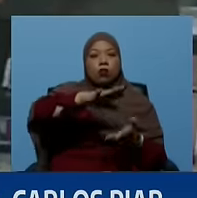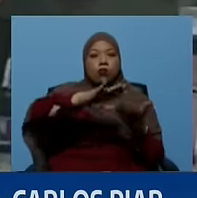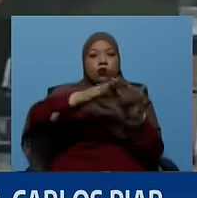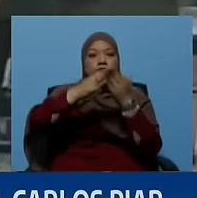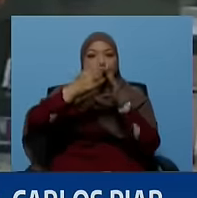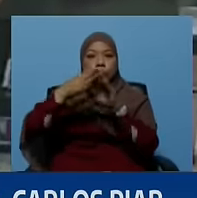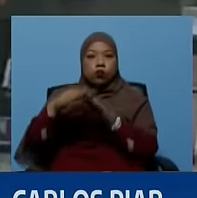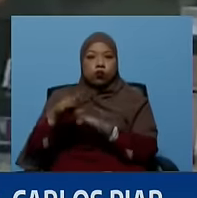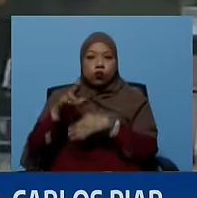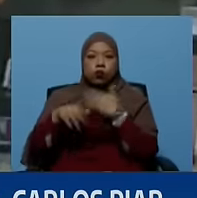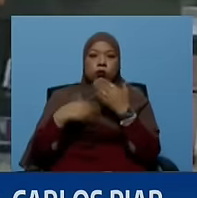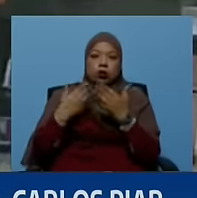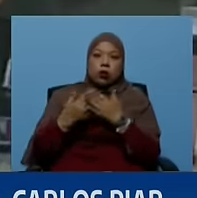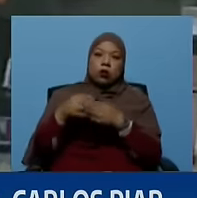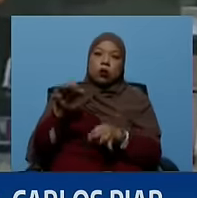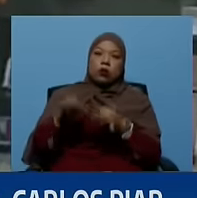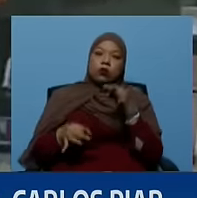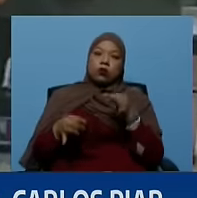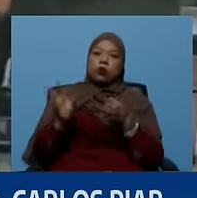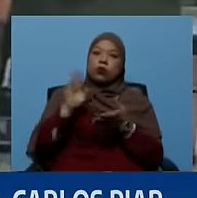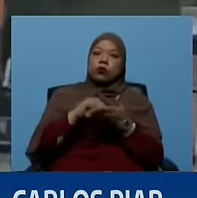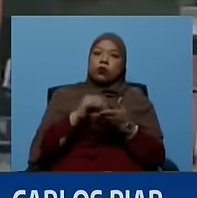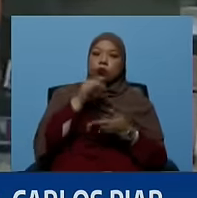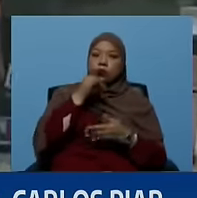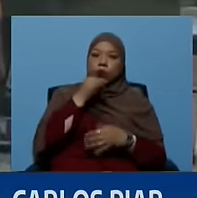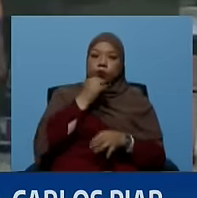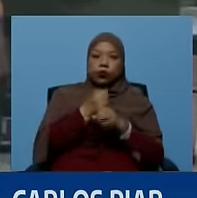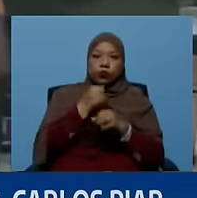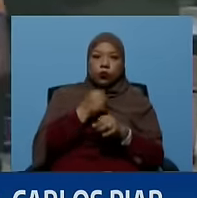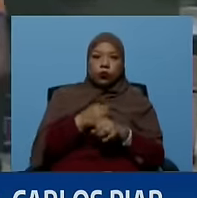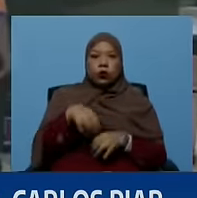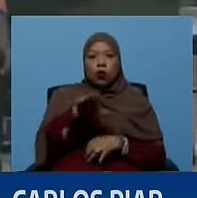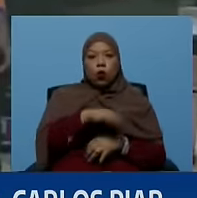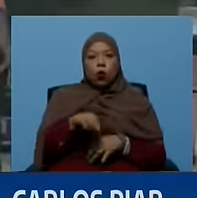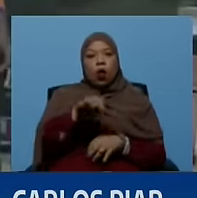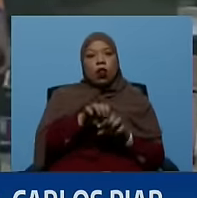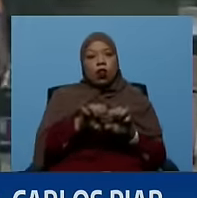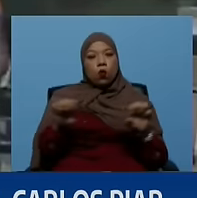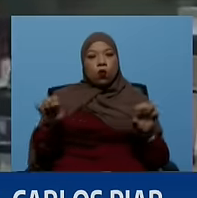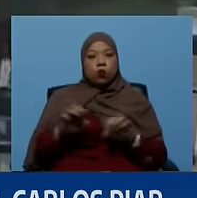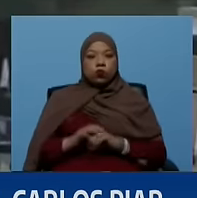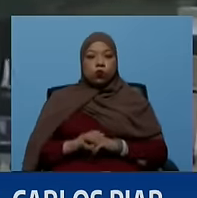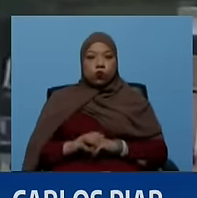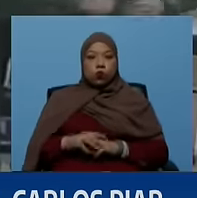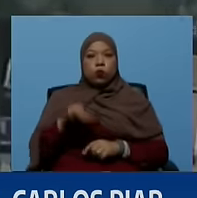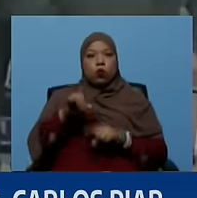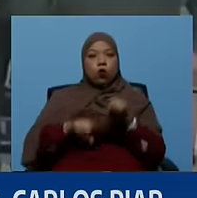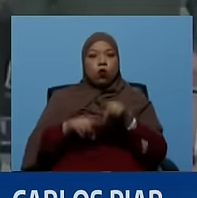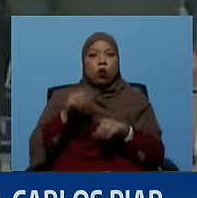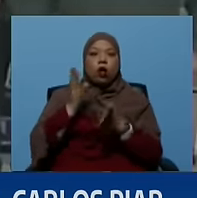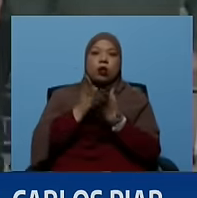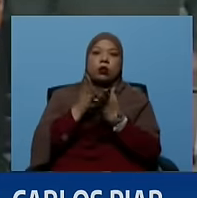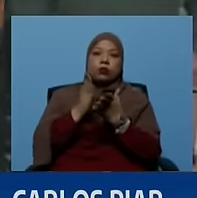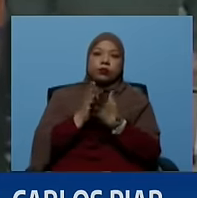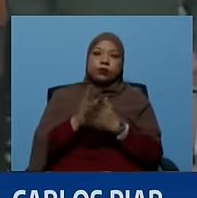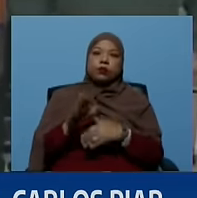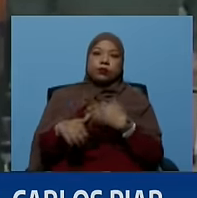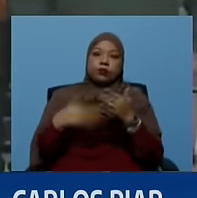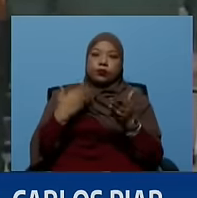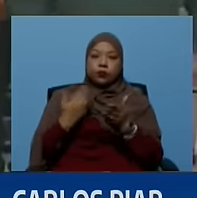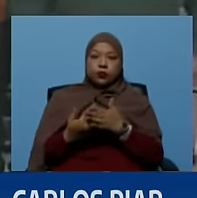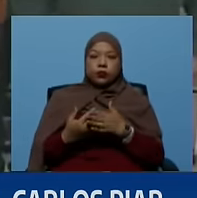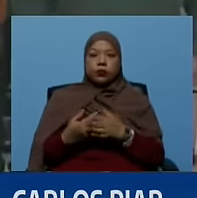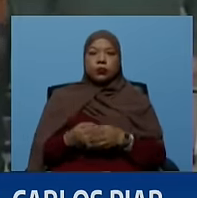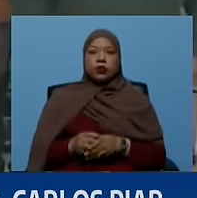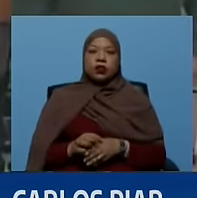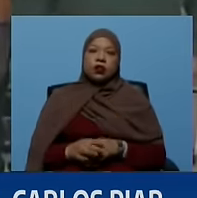es el protagonista de la recuperación de los espacios educativos las bricom miles que es